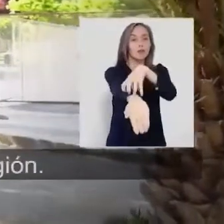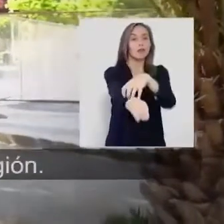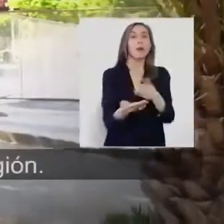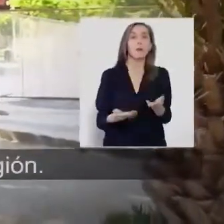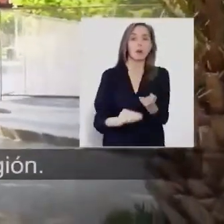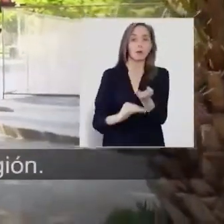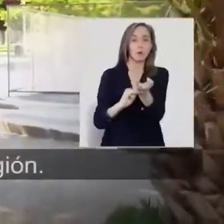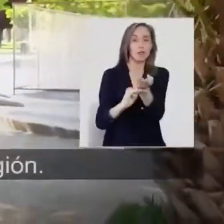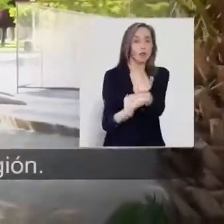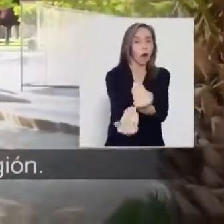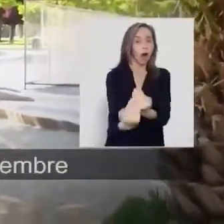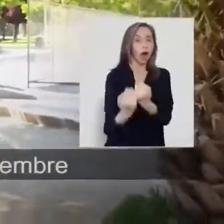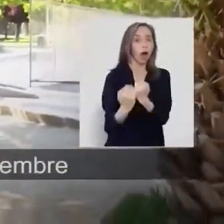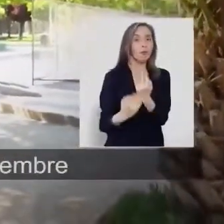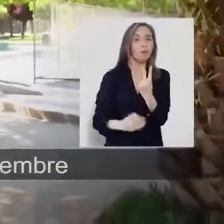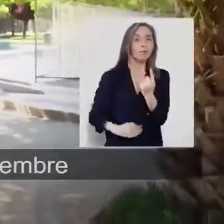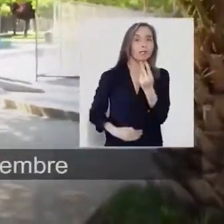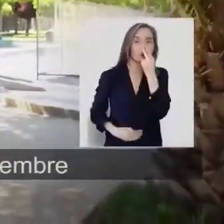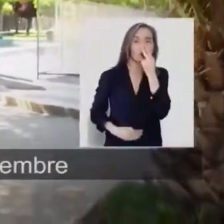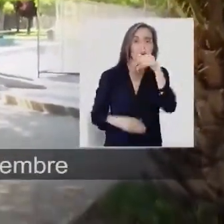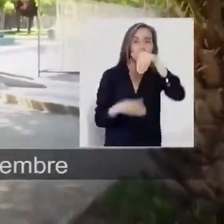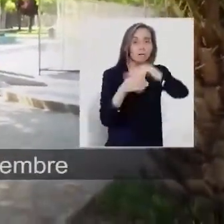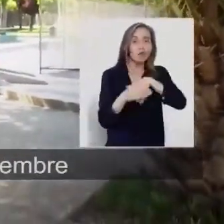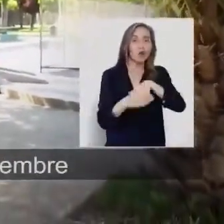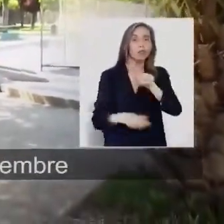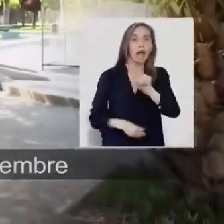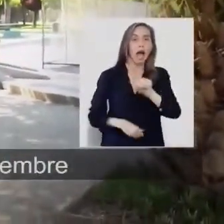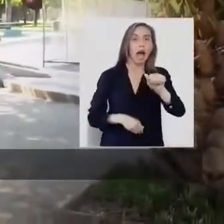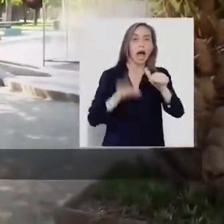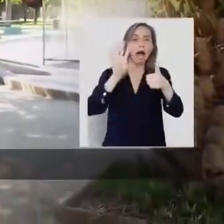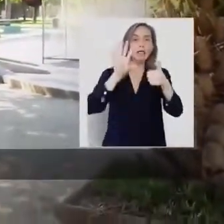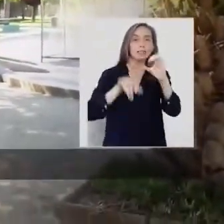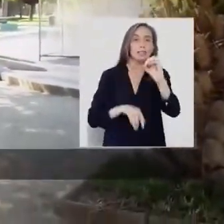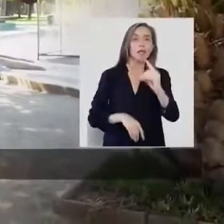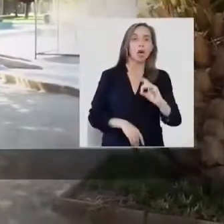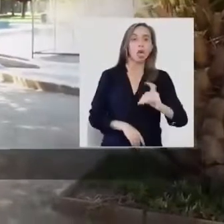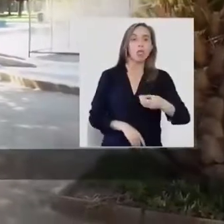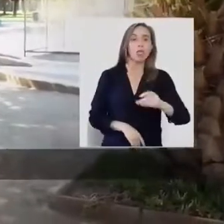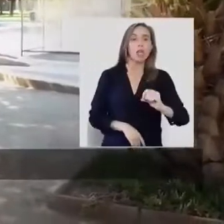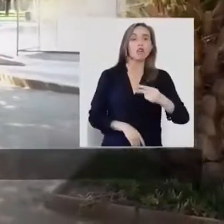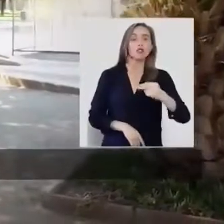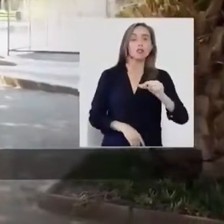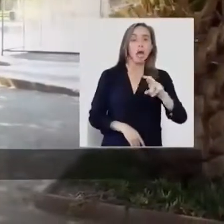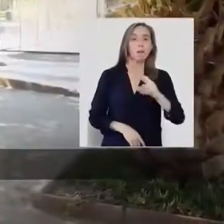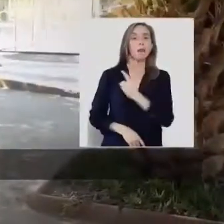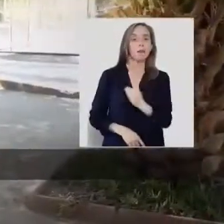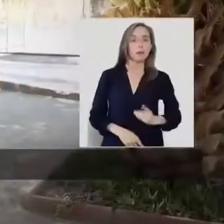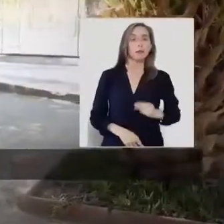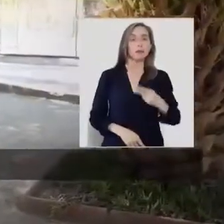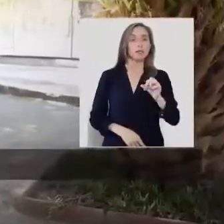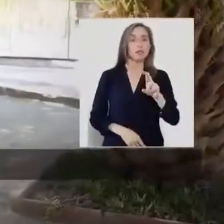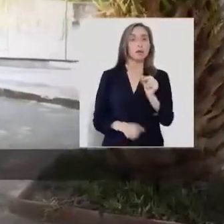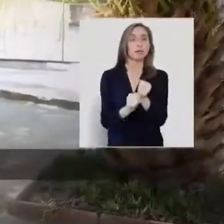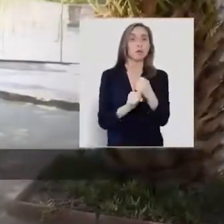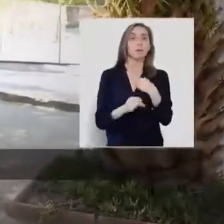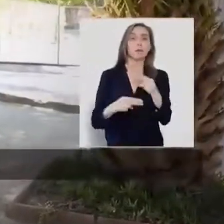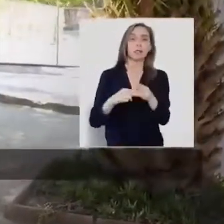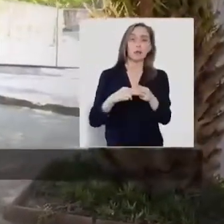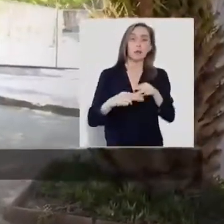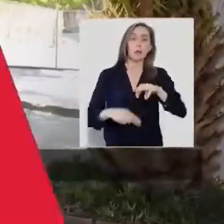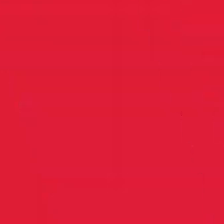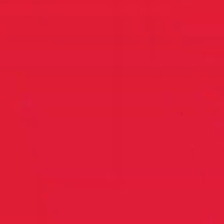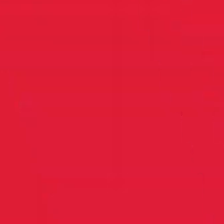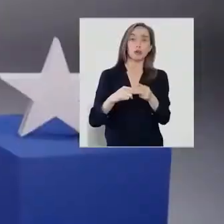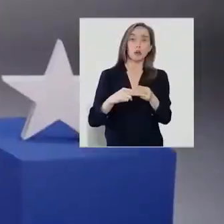seguir trabajando por la región. Por eso te pido tu apoyo este 21 de noviembre y que votes AA60, Diego Chalper diputado,